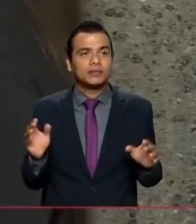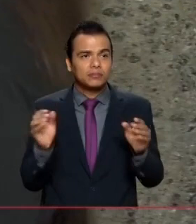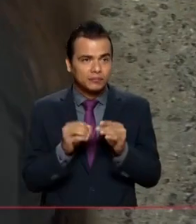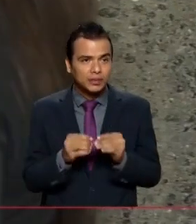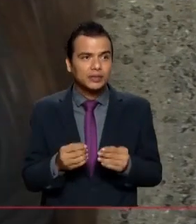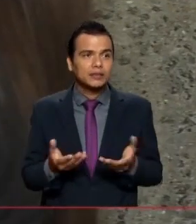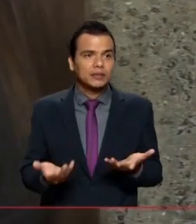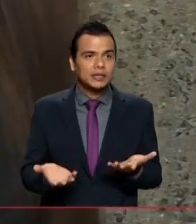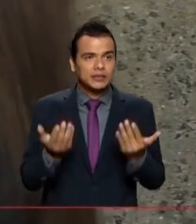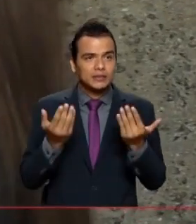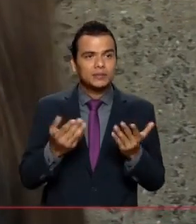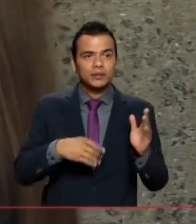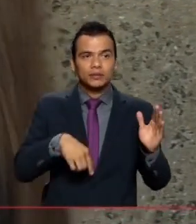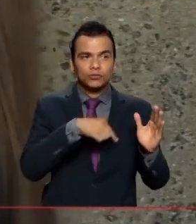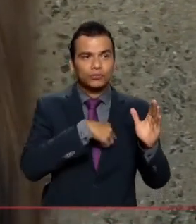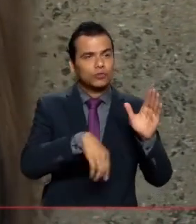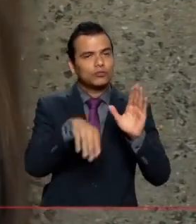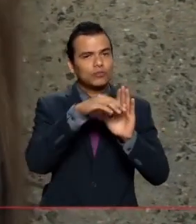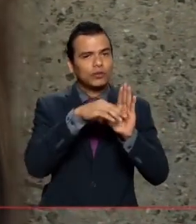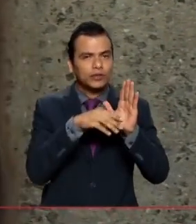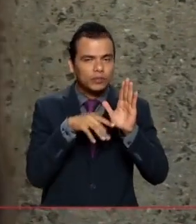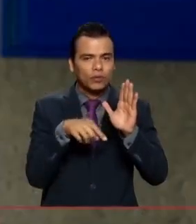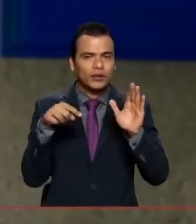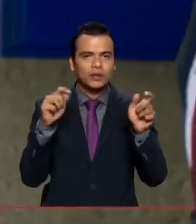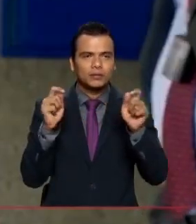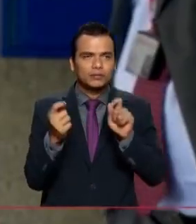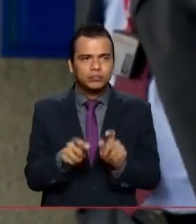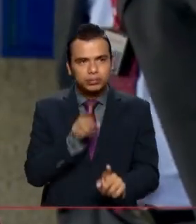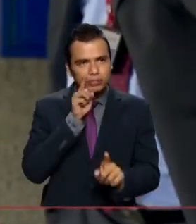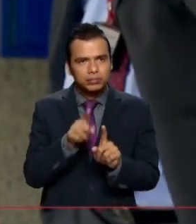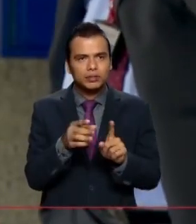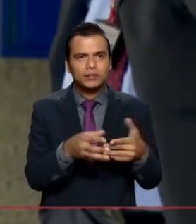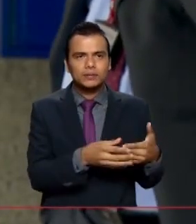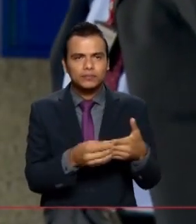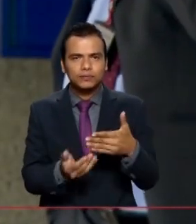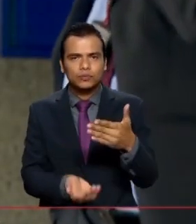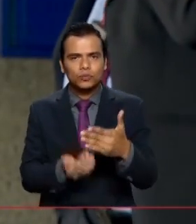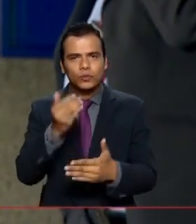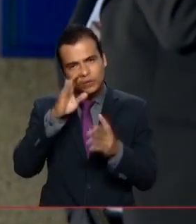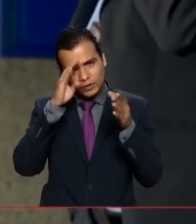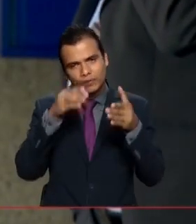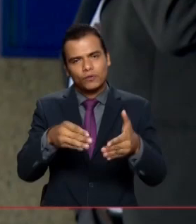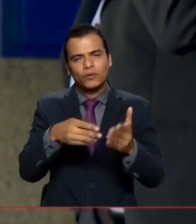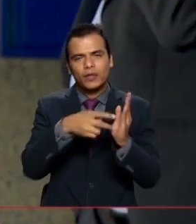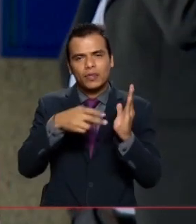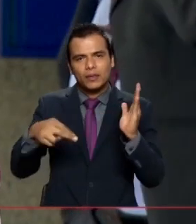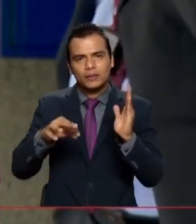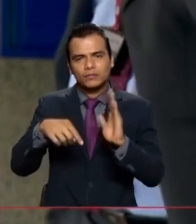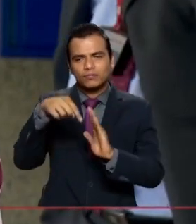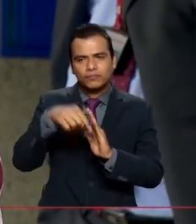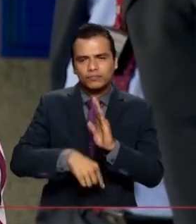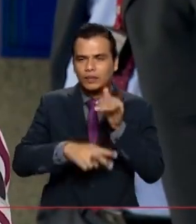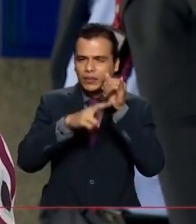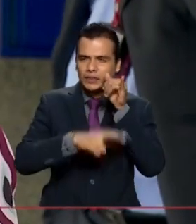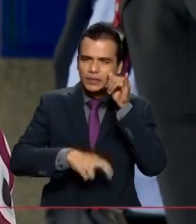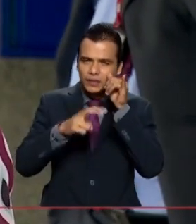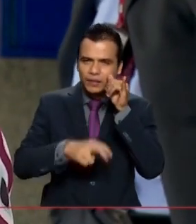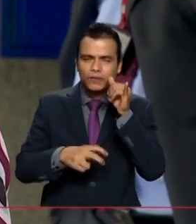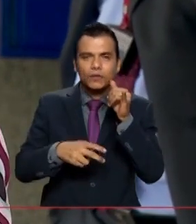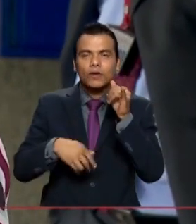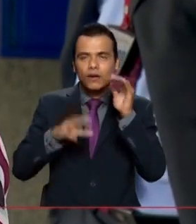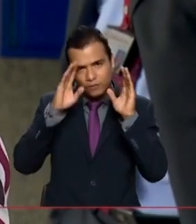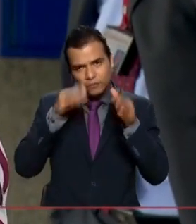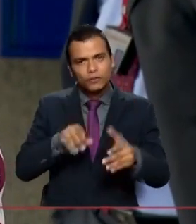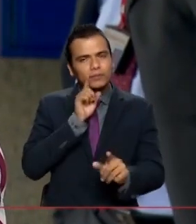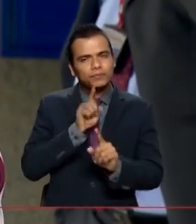proceso de actualización de las políticas públicas para que tengamos una hoja de ruta con un enfoque técnico, con un enfoque científico que reciba y